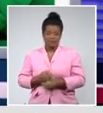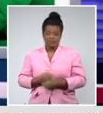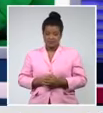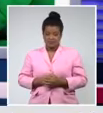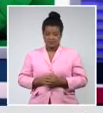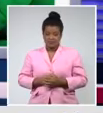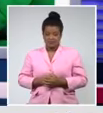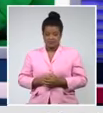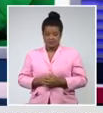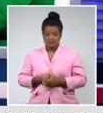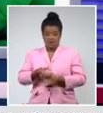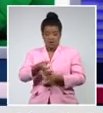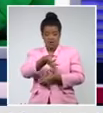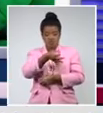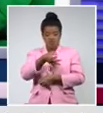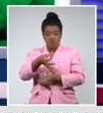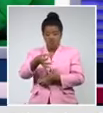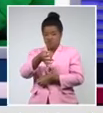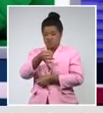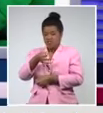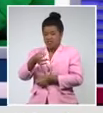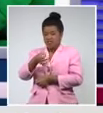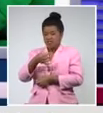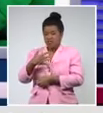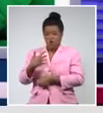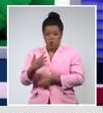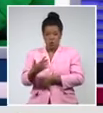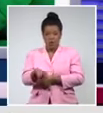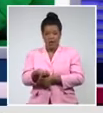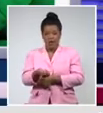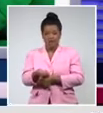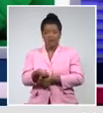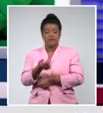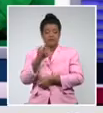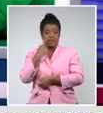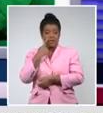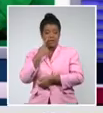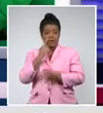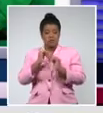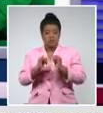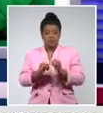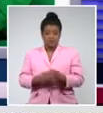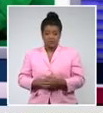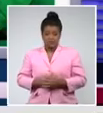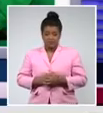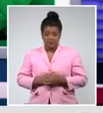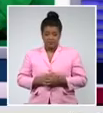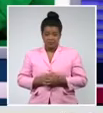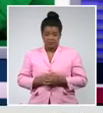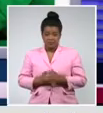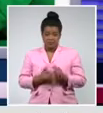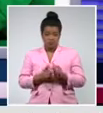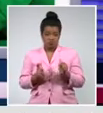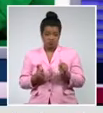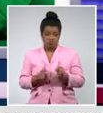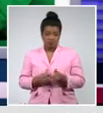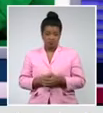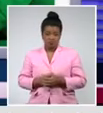los municipios, o sea, qué municipios son los que aportan el mayor porciento de casos